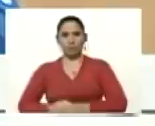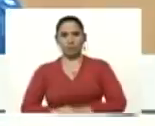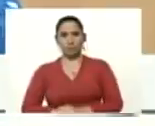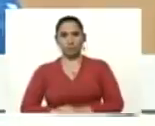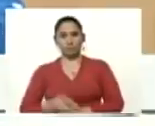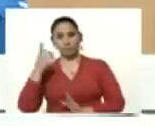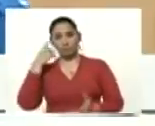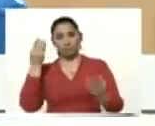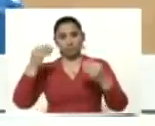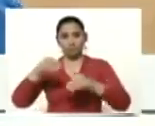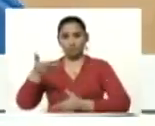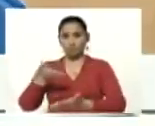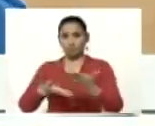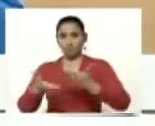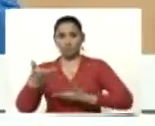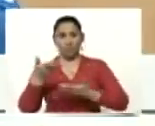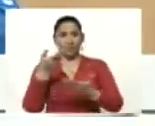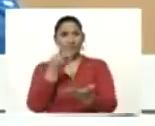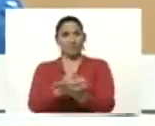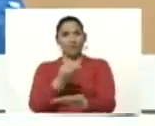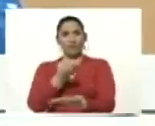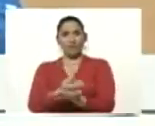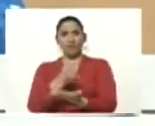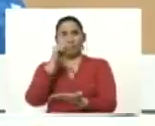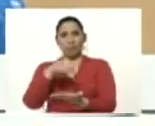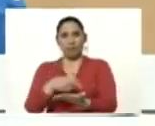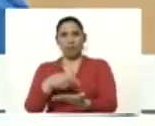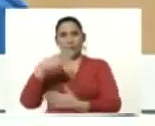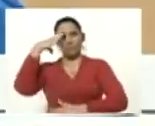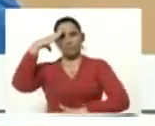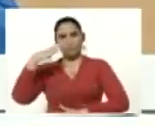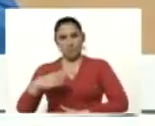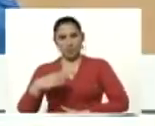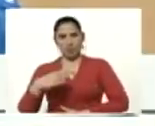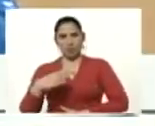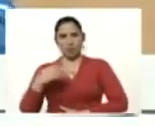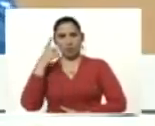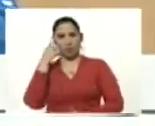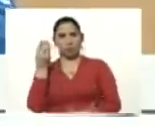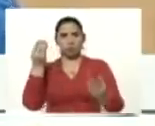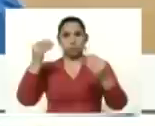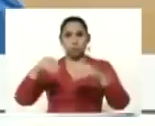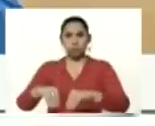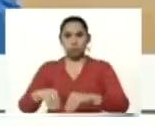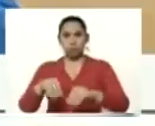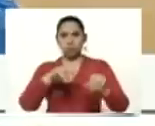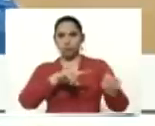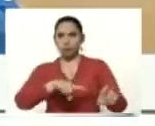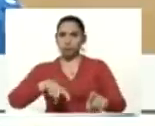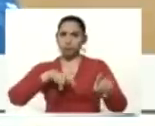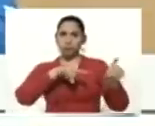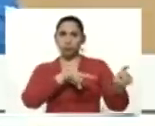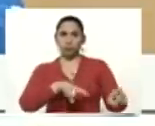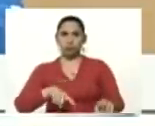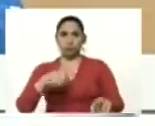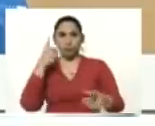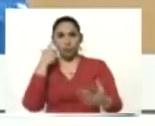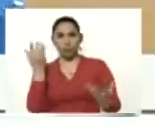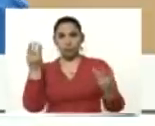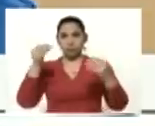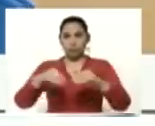la cooperación financiera, en la cooperación militar, en la cooperación agrícola, en la